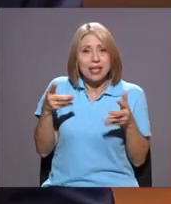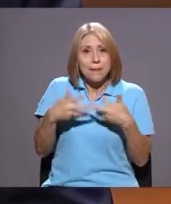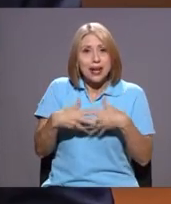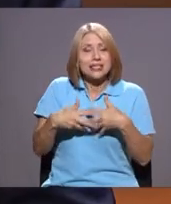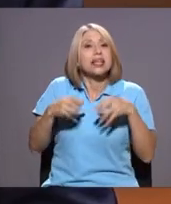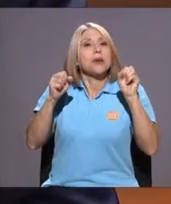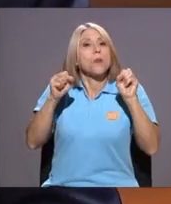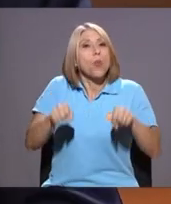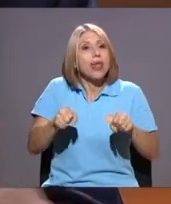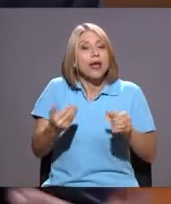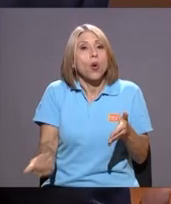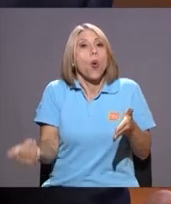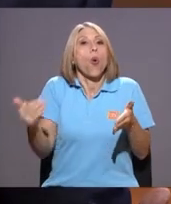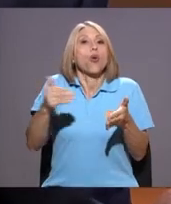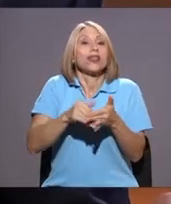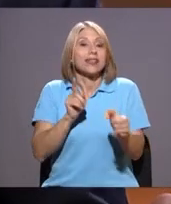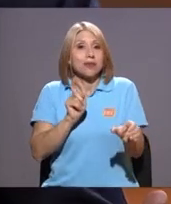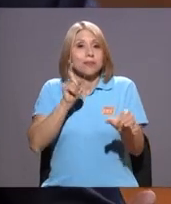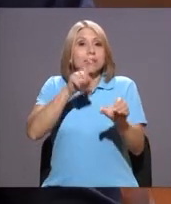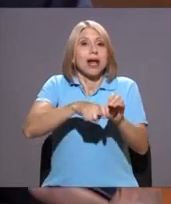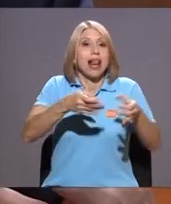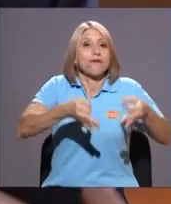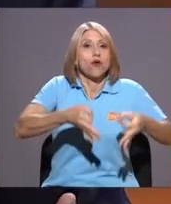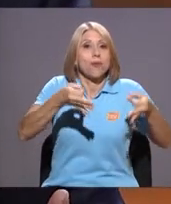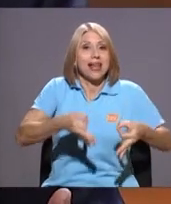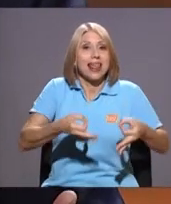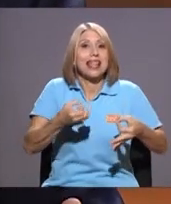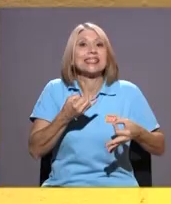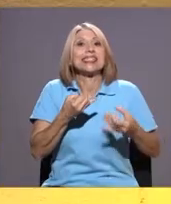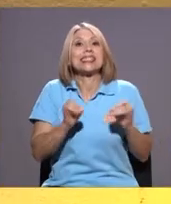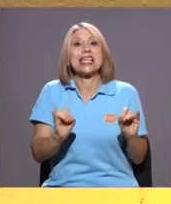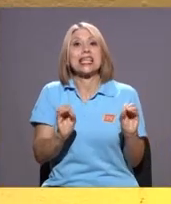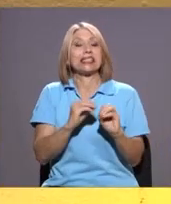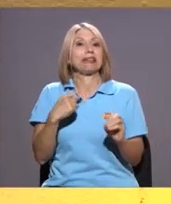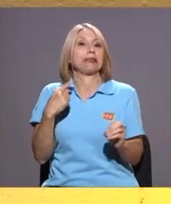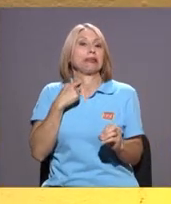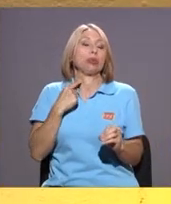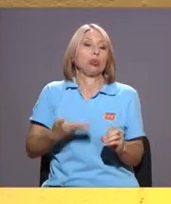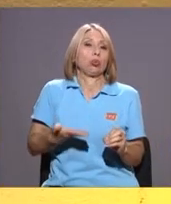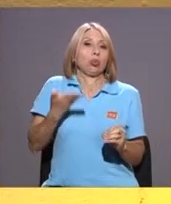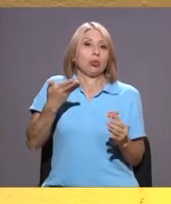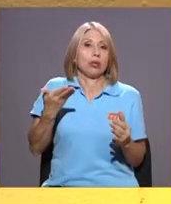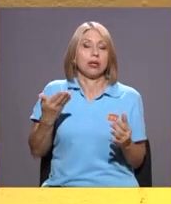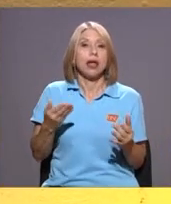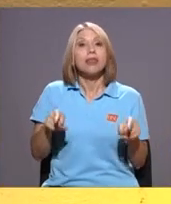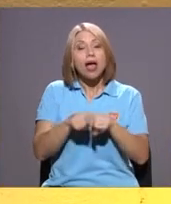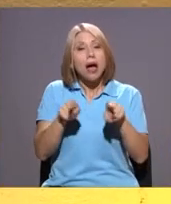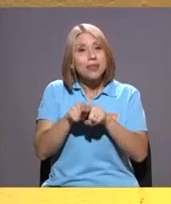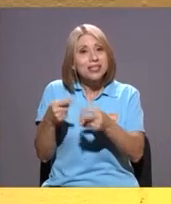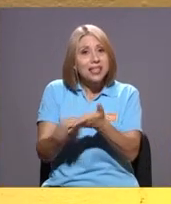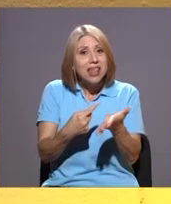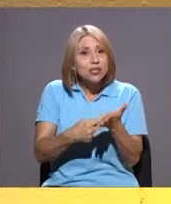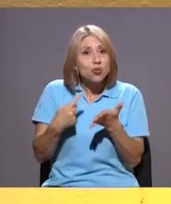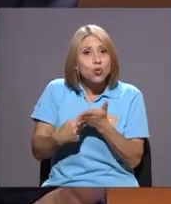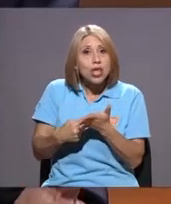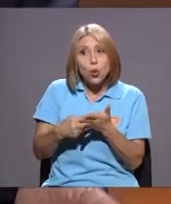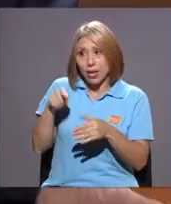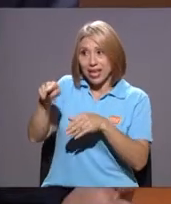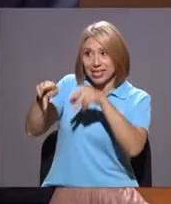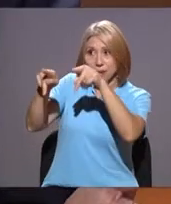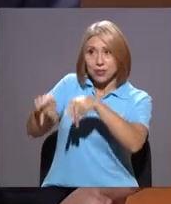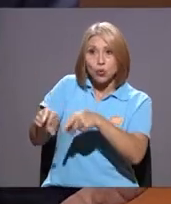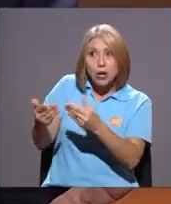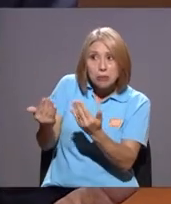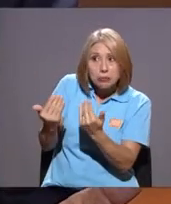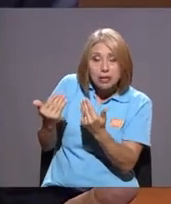poder regresar a la formalidad sin costos hundidos o lo otro que se ha discutido les permiten en los primeros años a